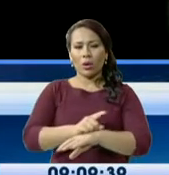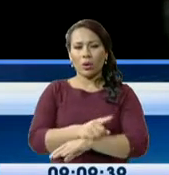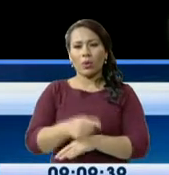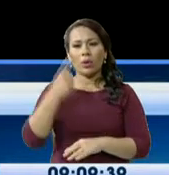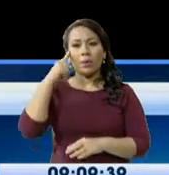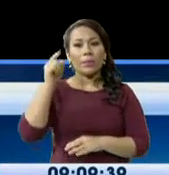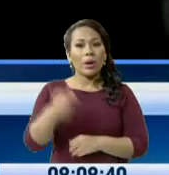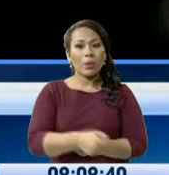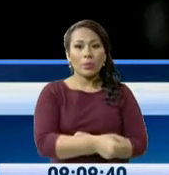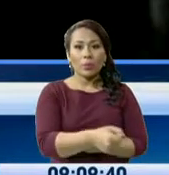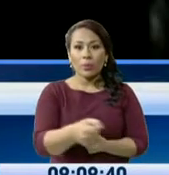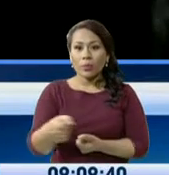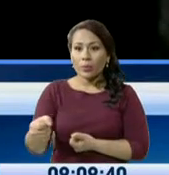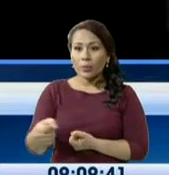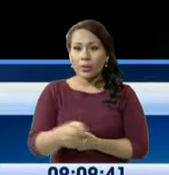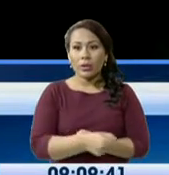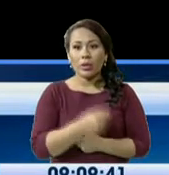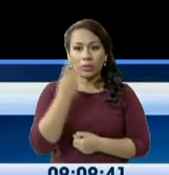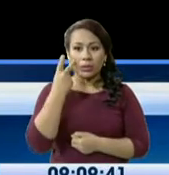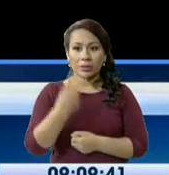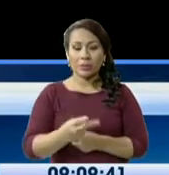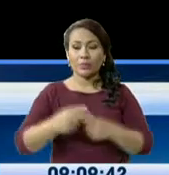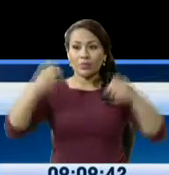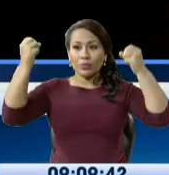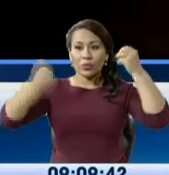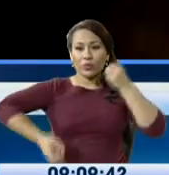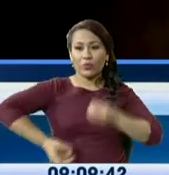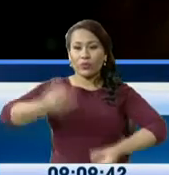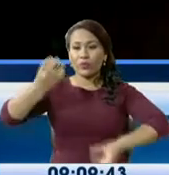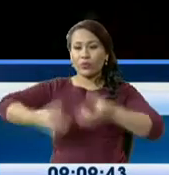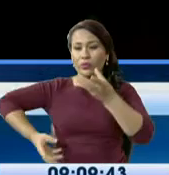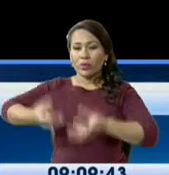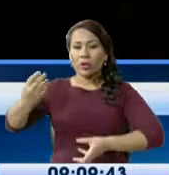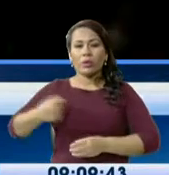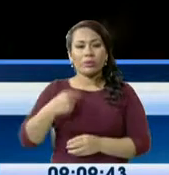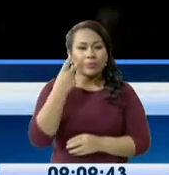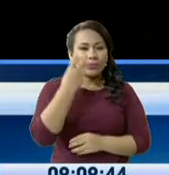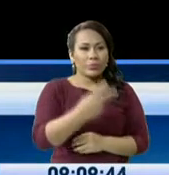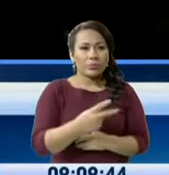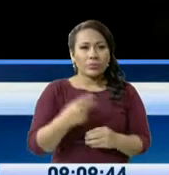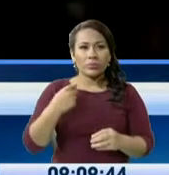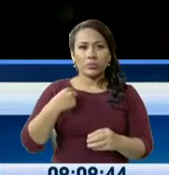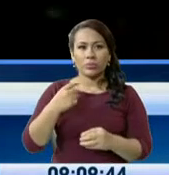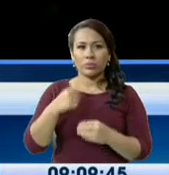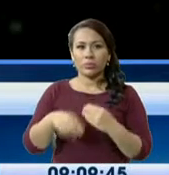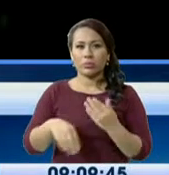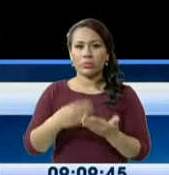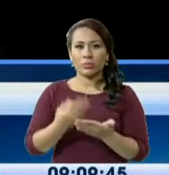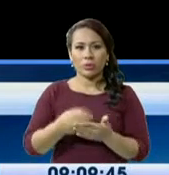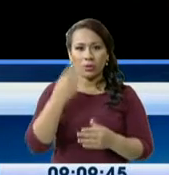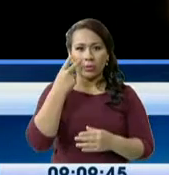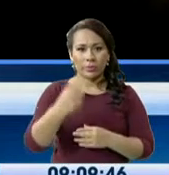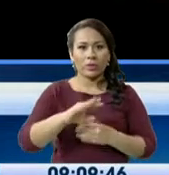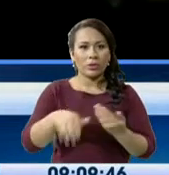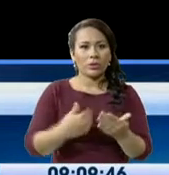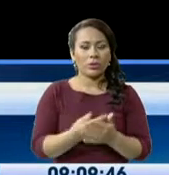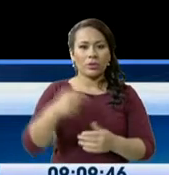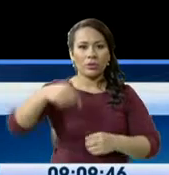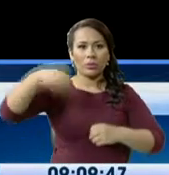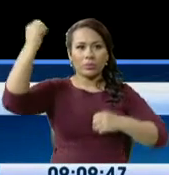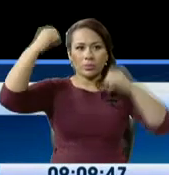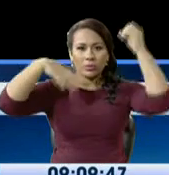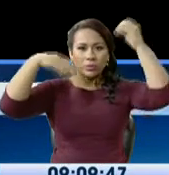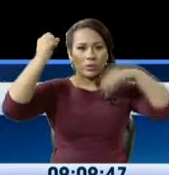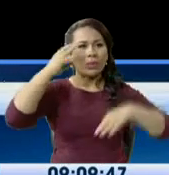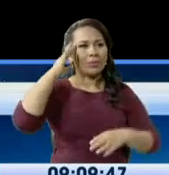bomberos. Es que como ya se vio que las candelas seguían, seguían a otras casas, ya los vecinos que estaban con baldes ya no pudieron hacer nada porque ya se